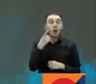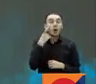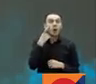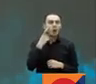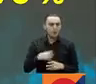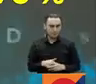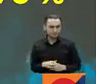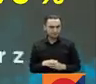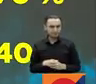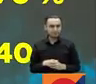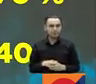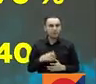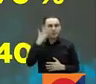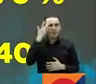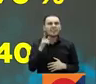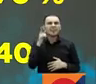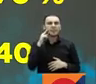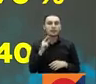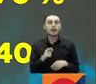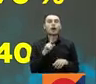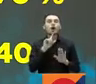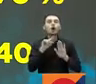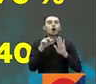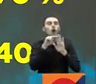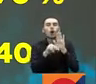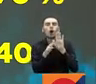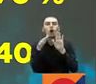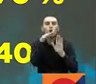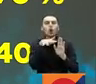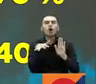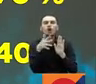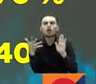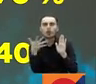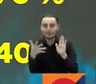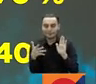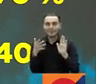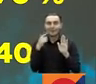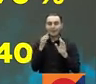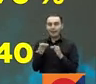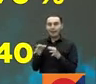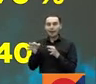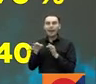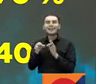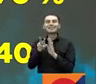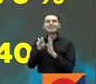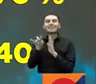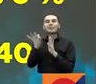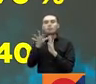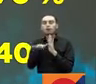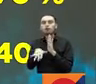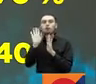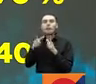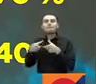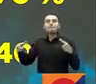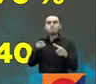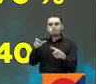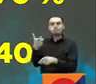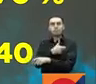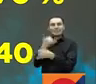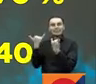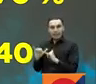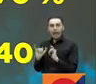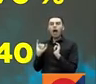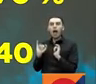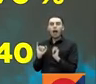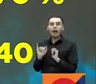la medida aplicará para las zonas que reportan esquemas de vacunación superior al 70%, es decir, con